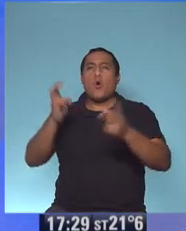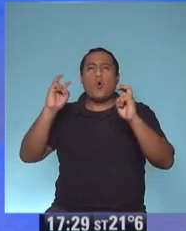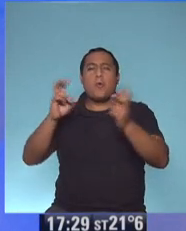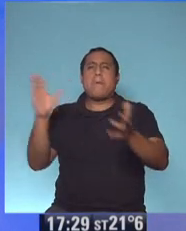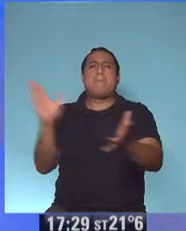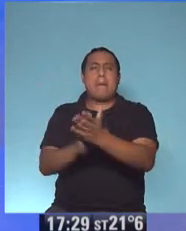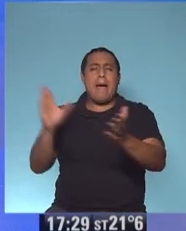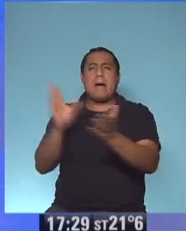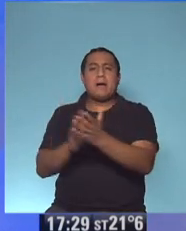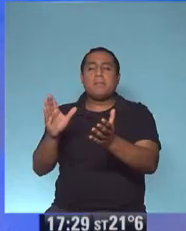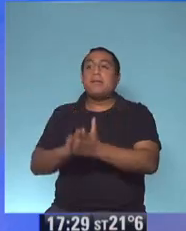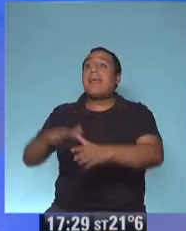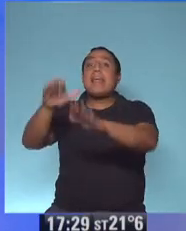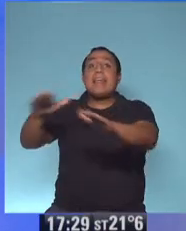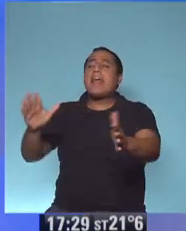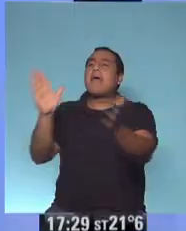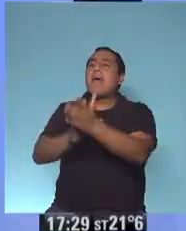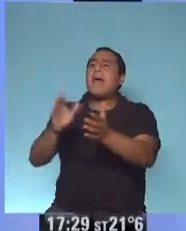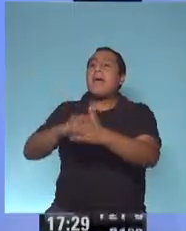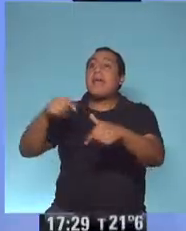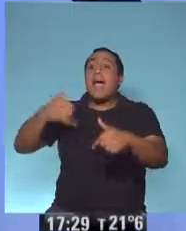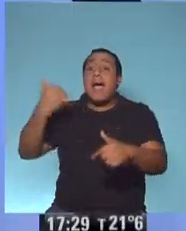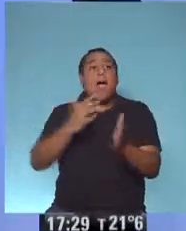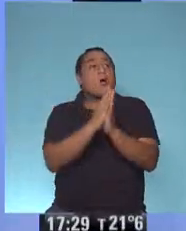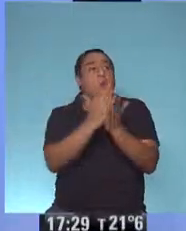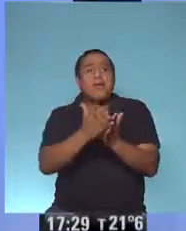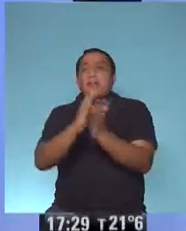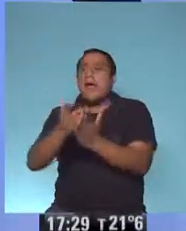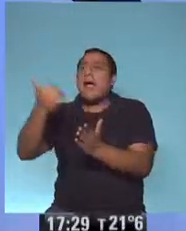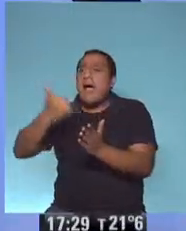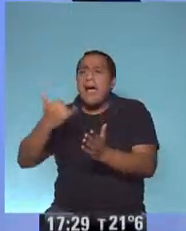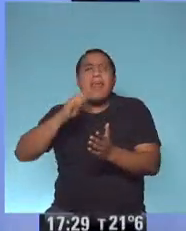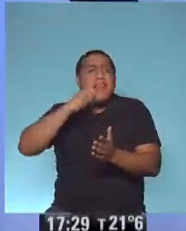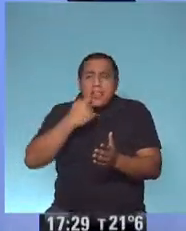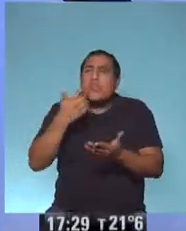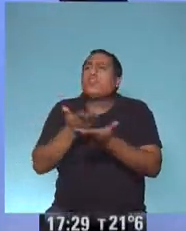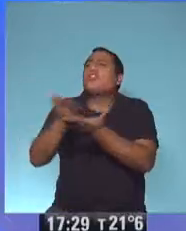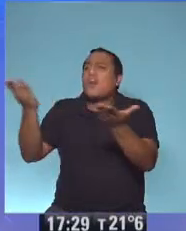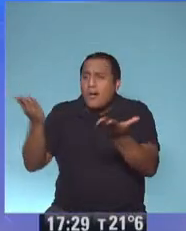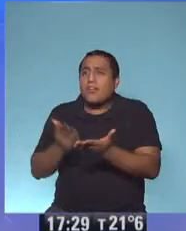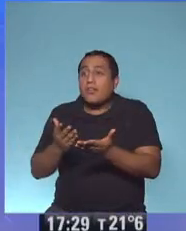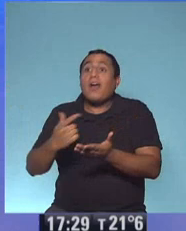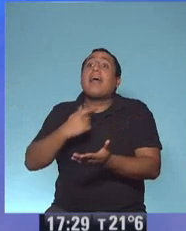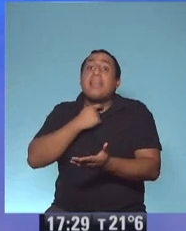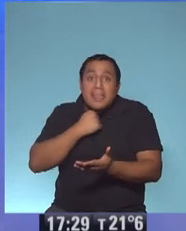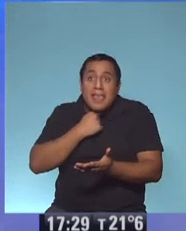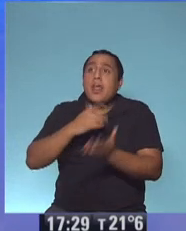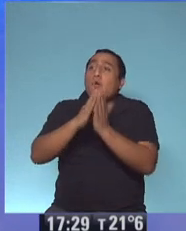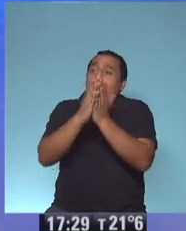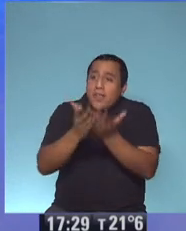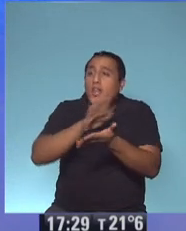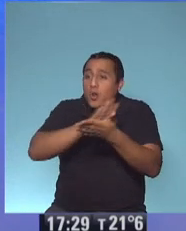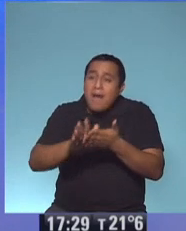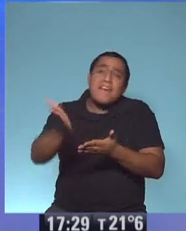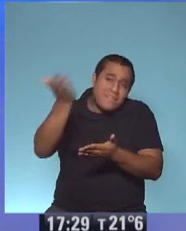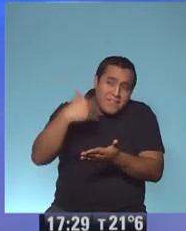gritó, ¡chicos, tengo cuadernos lindos para todos! El que quiera cuadernos nuevos